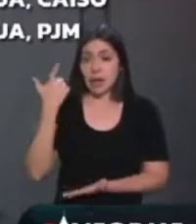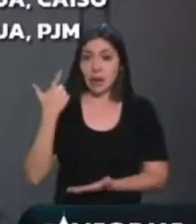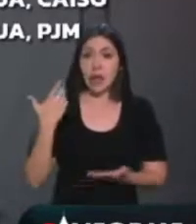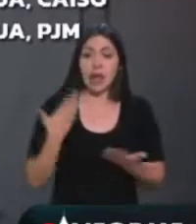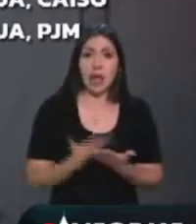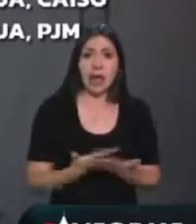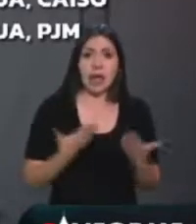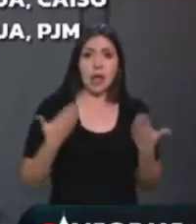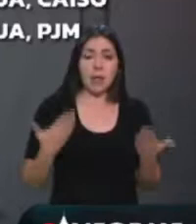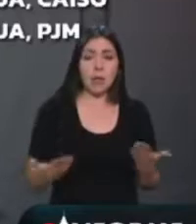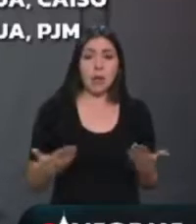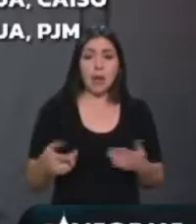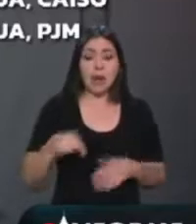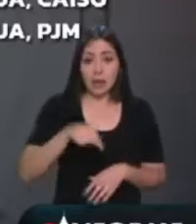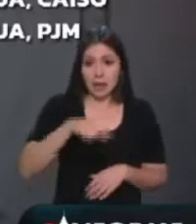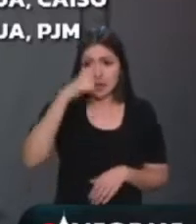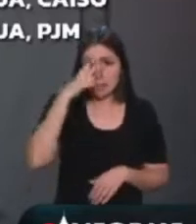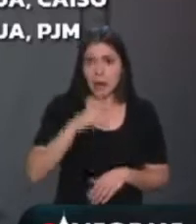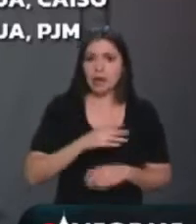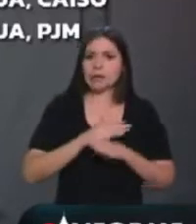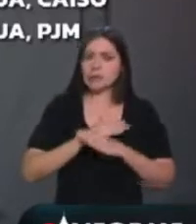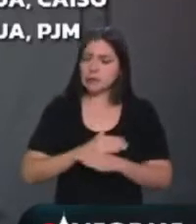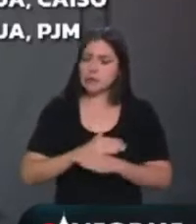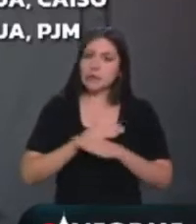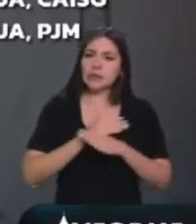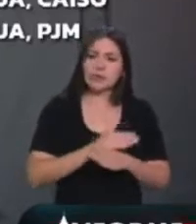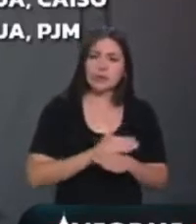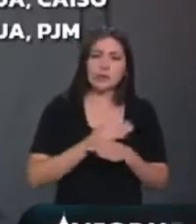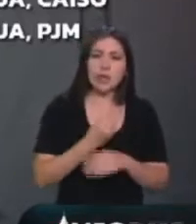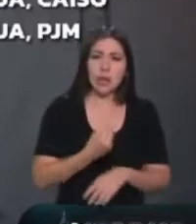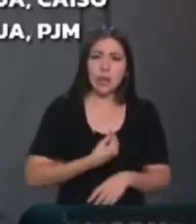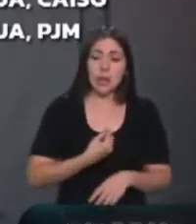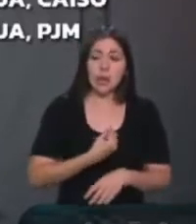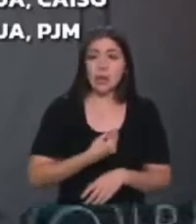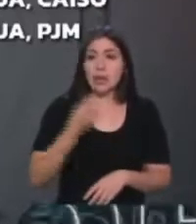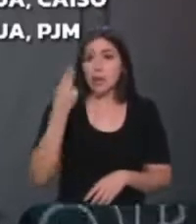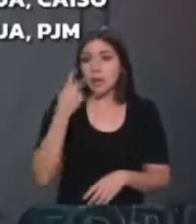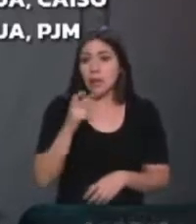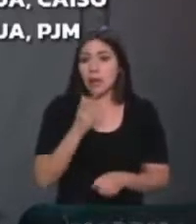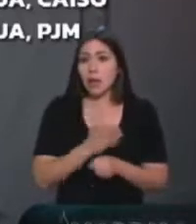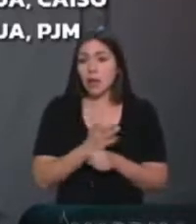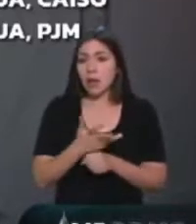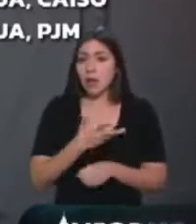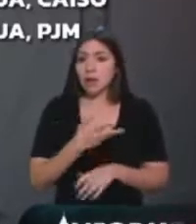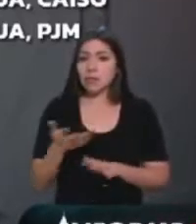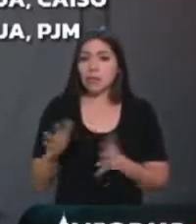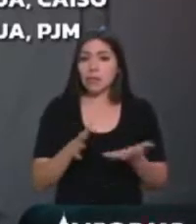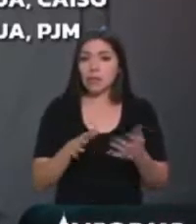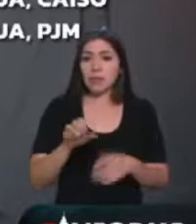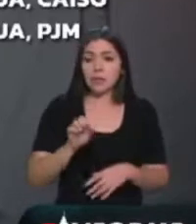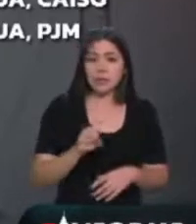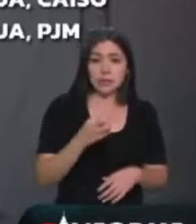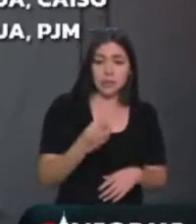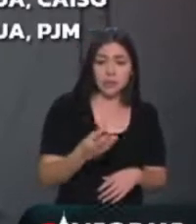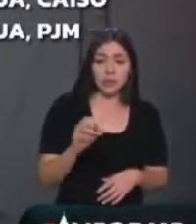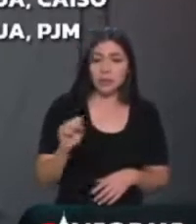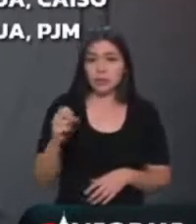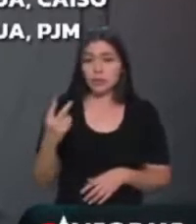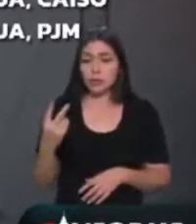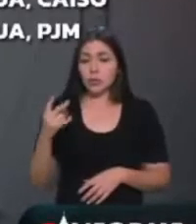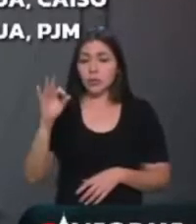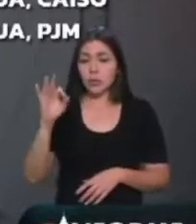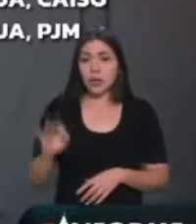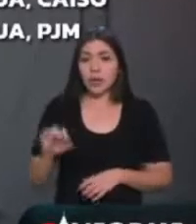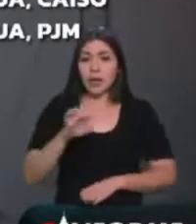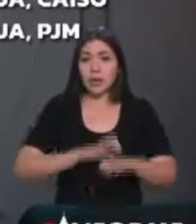se ha logrado contener en el país, pero que de acuerdo con las estimaciones que ya registran un control de un 62% de las empresas